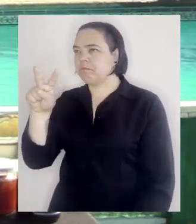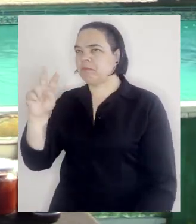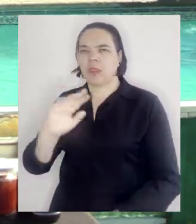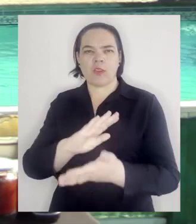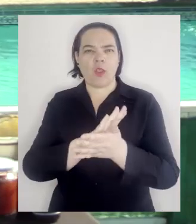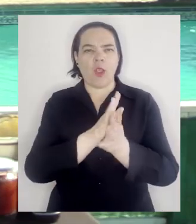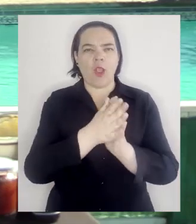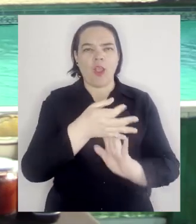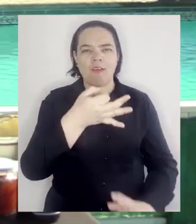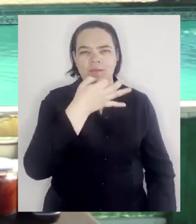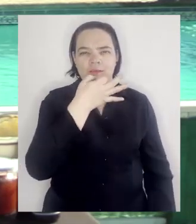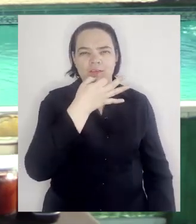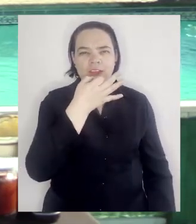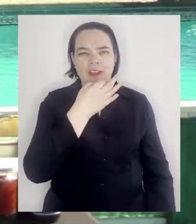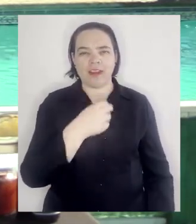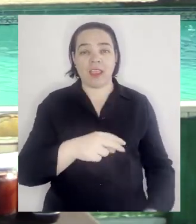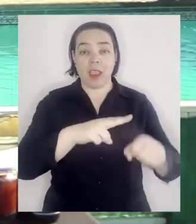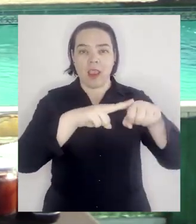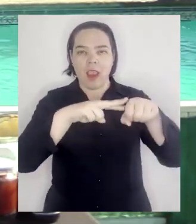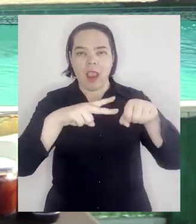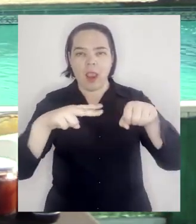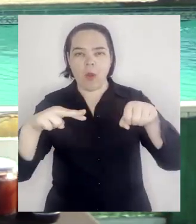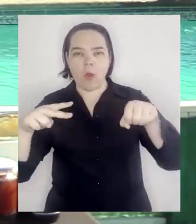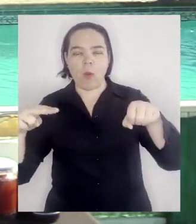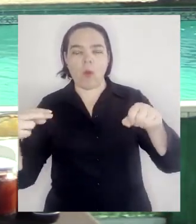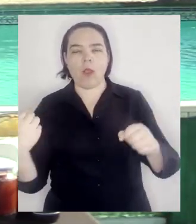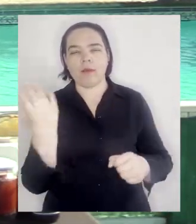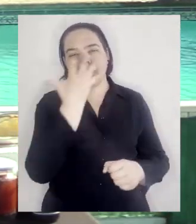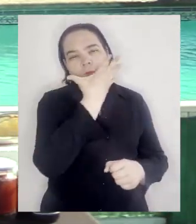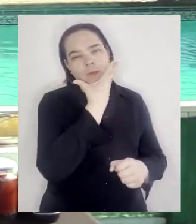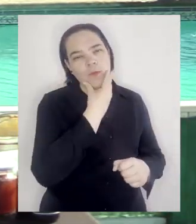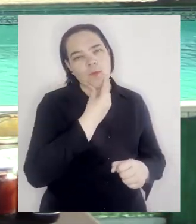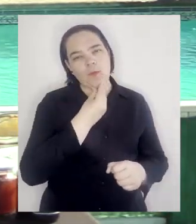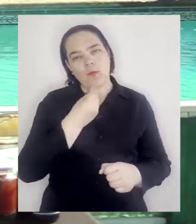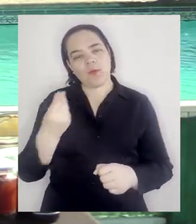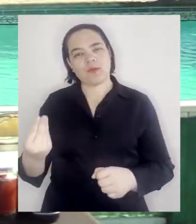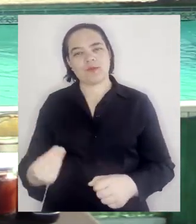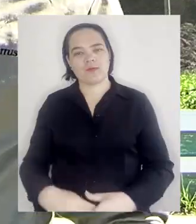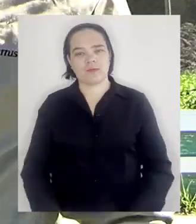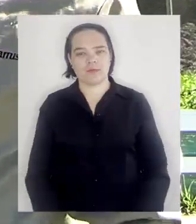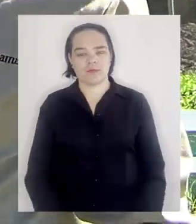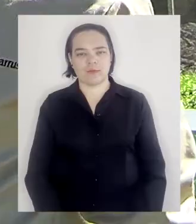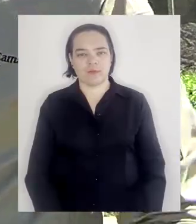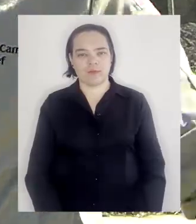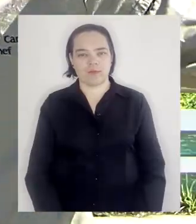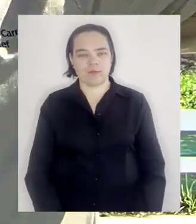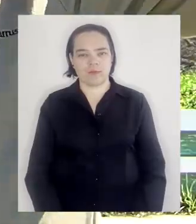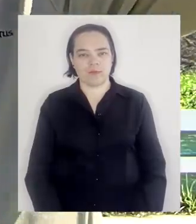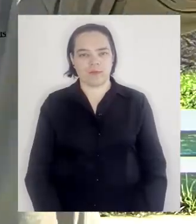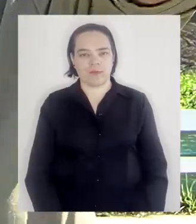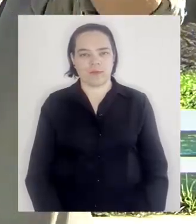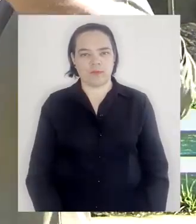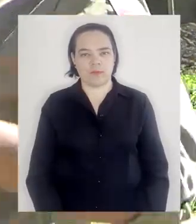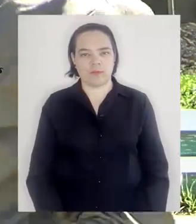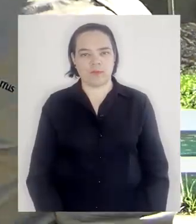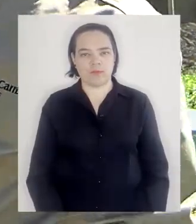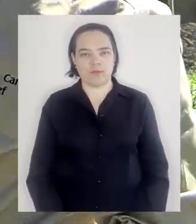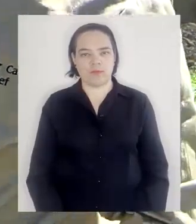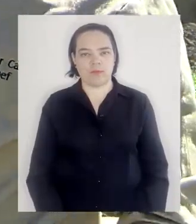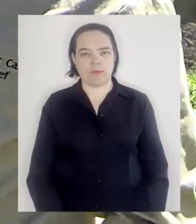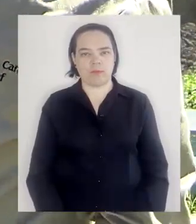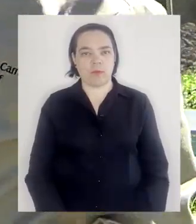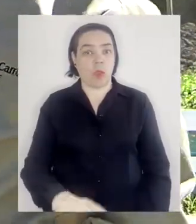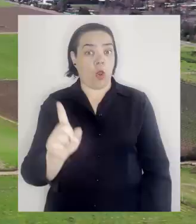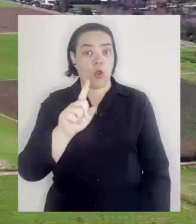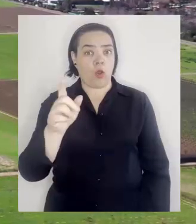la Aconcagua. Hermoso. Sí. ¿No es como la campiña francesa o sí? No es el mismo estilo, no tenemos la cordillera de